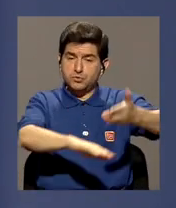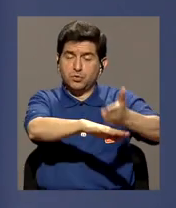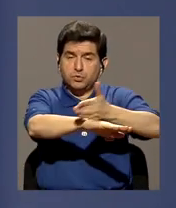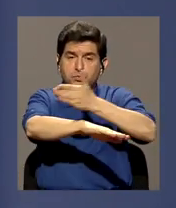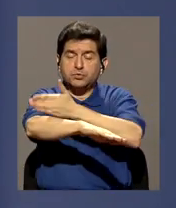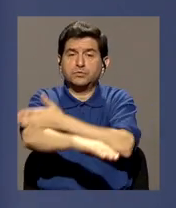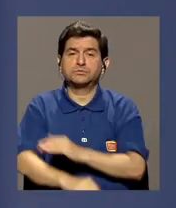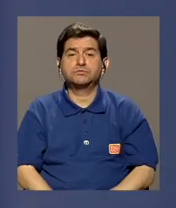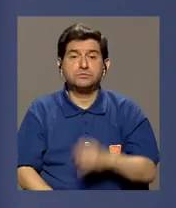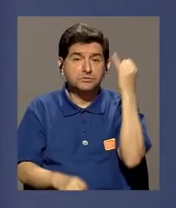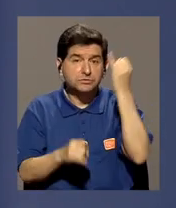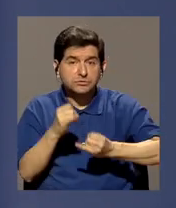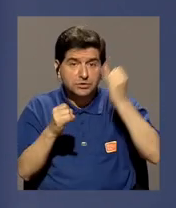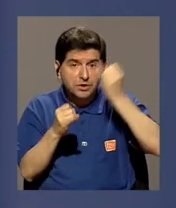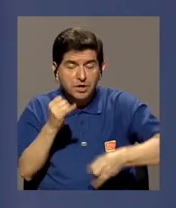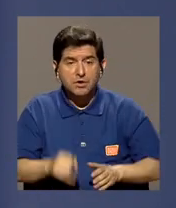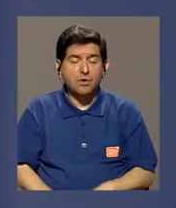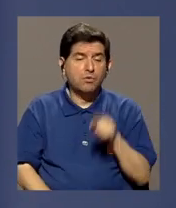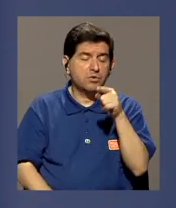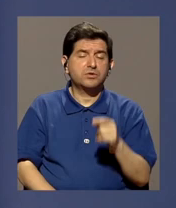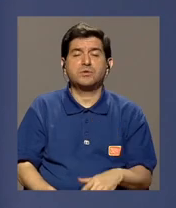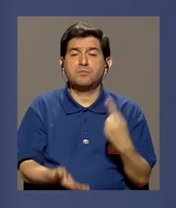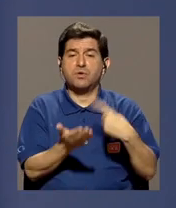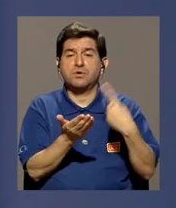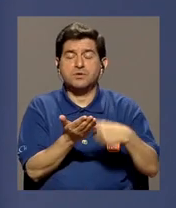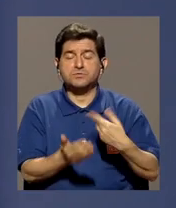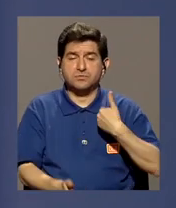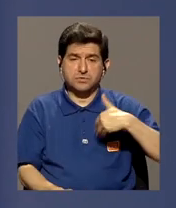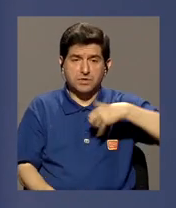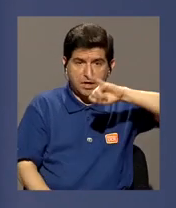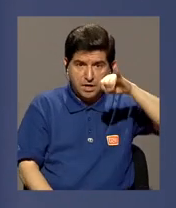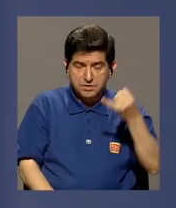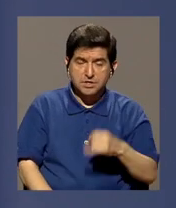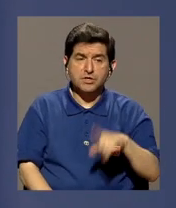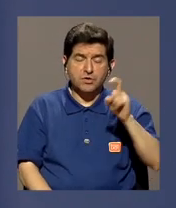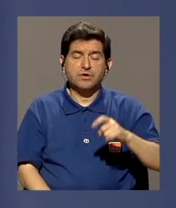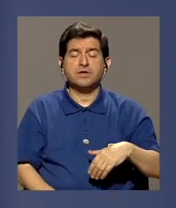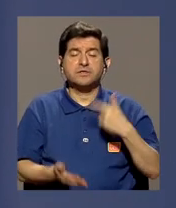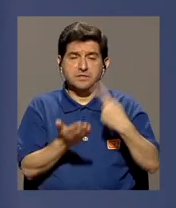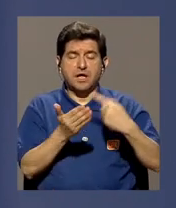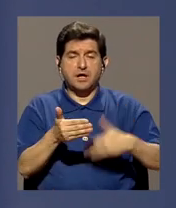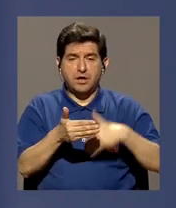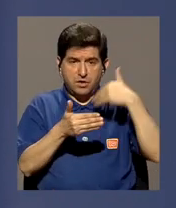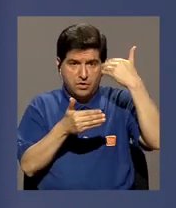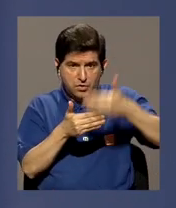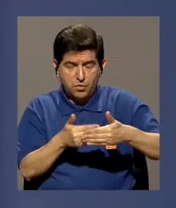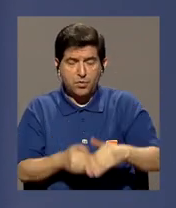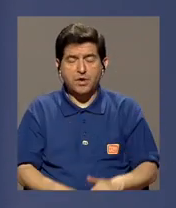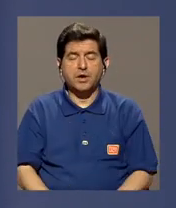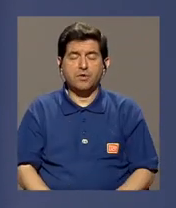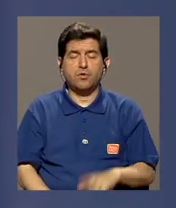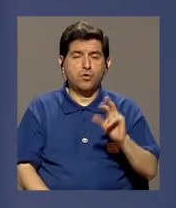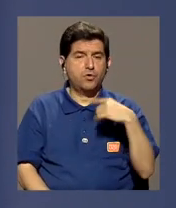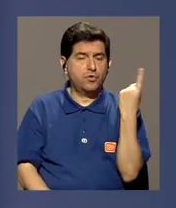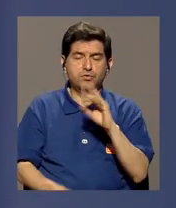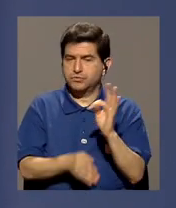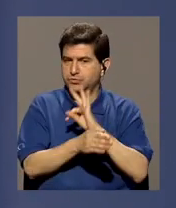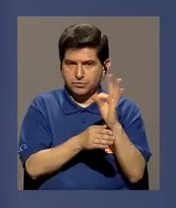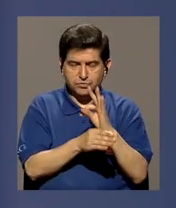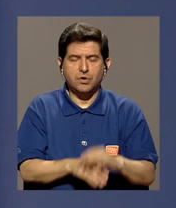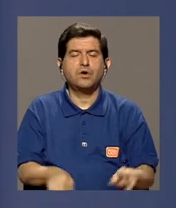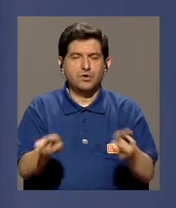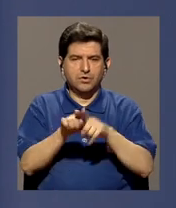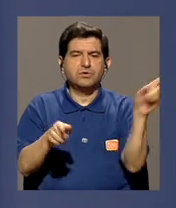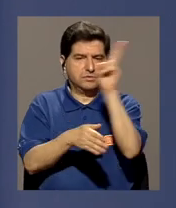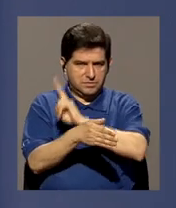podamos salir adelante último que pone en la mesa don jorge que creo que es una discusión que deberíamos de tener no solamente en un programa de televisión sino